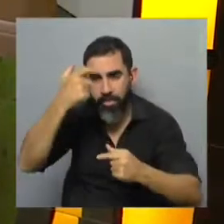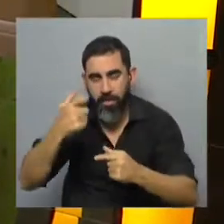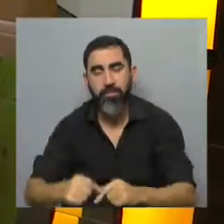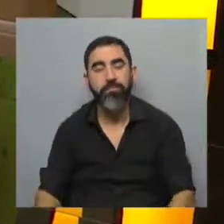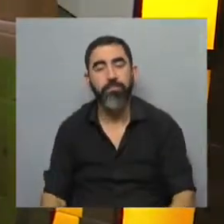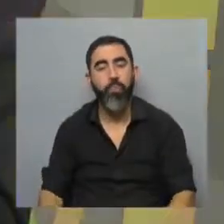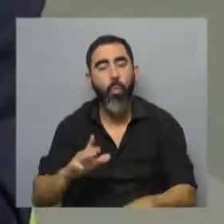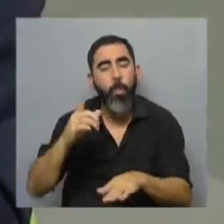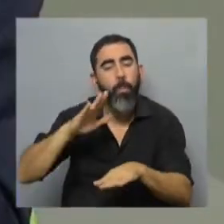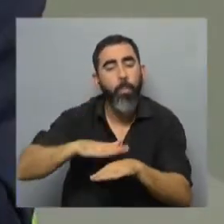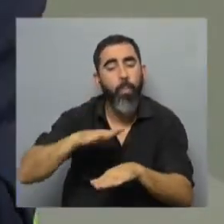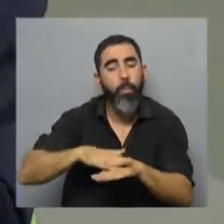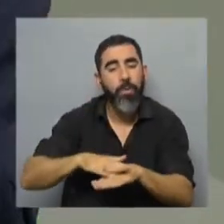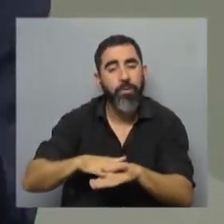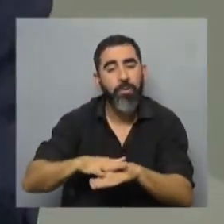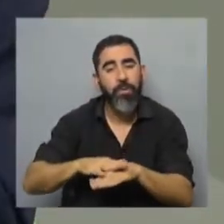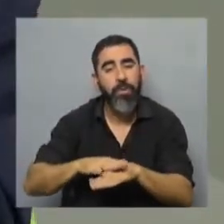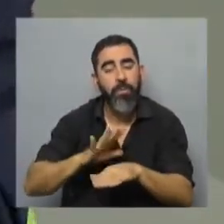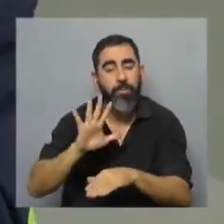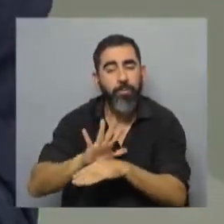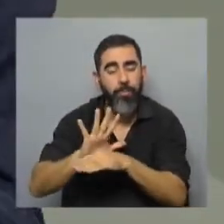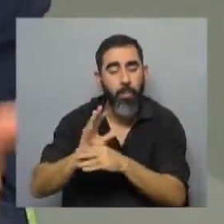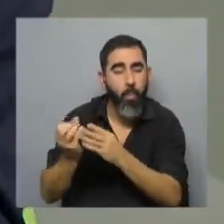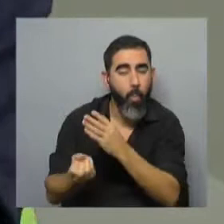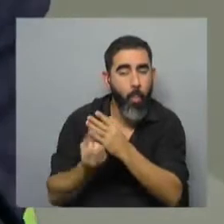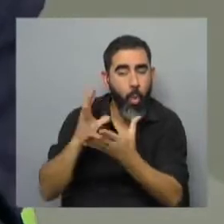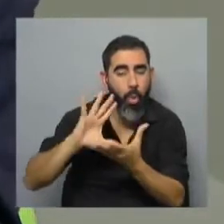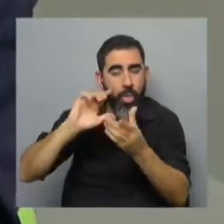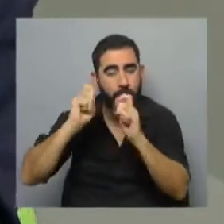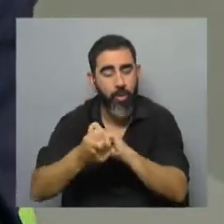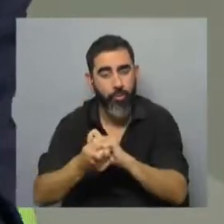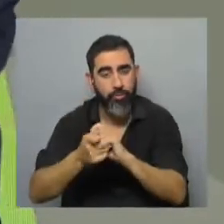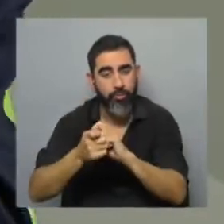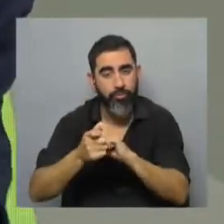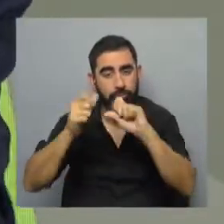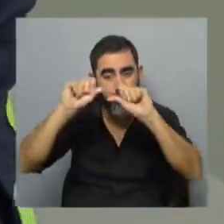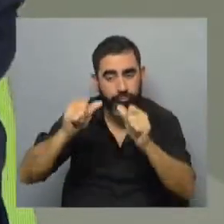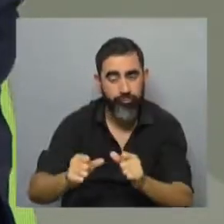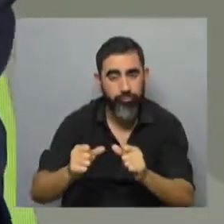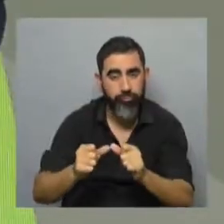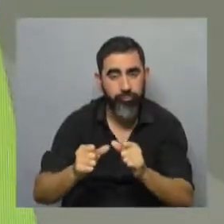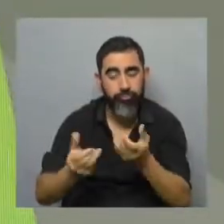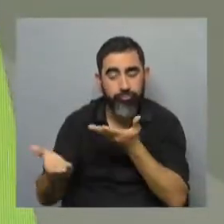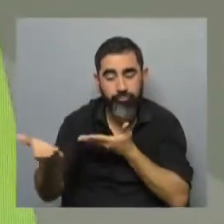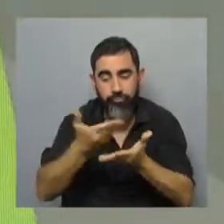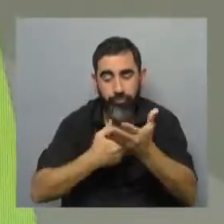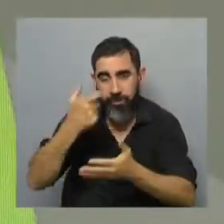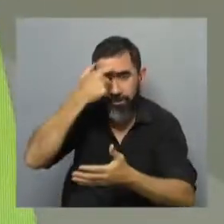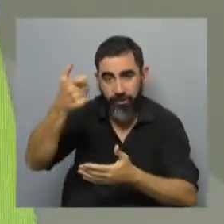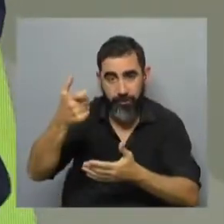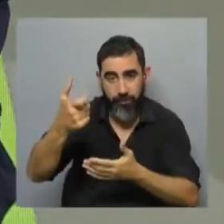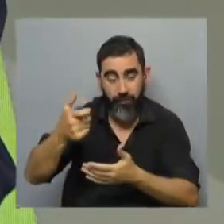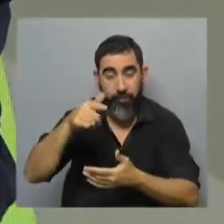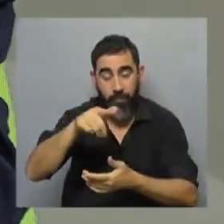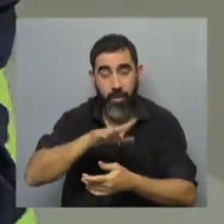momento te surgió la posibilidad de que además de tomar un modelo y decir, bueno, lo transformo en escultura, ya empezar a interactuar con científicos? Porque acá vos